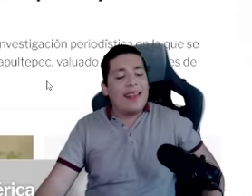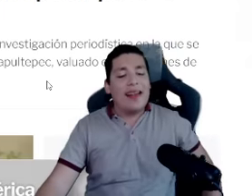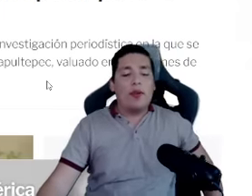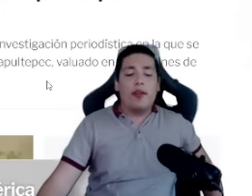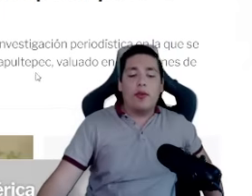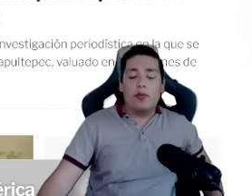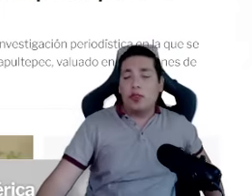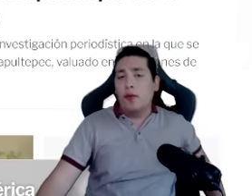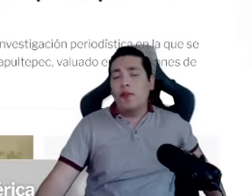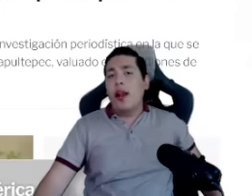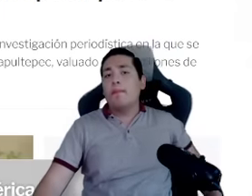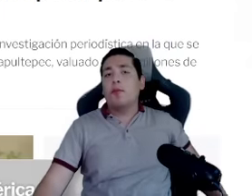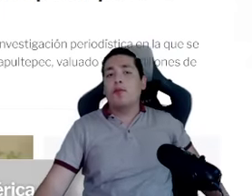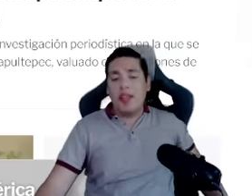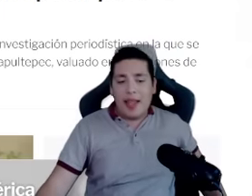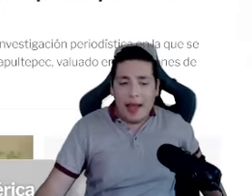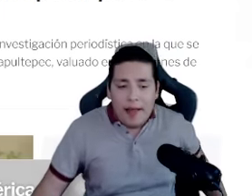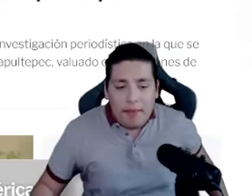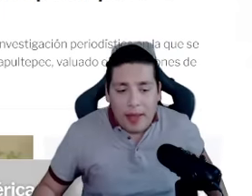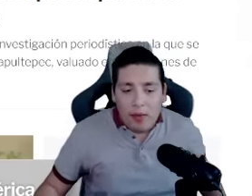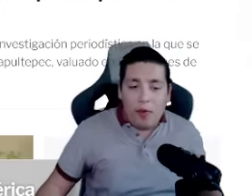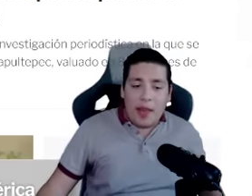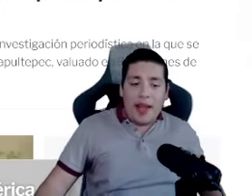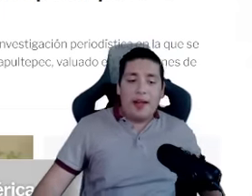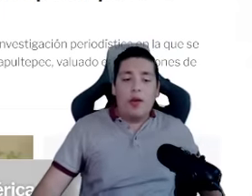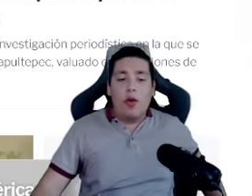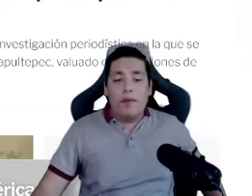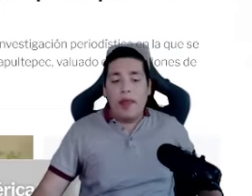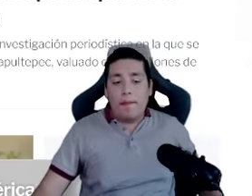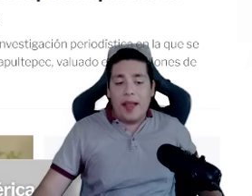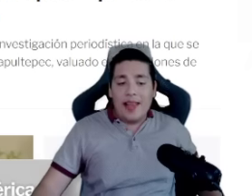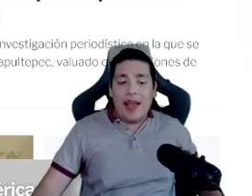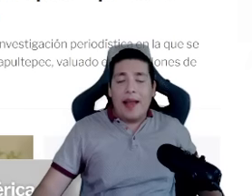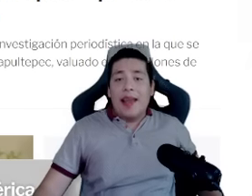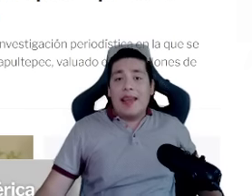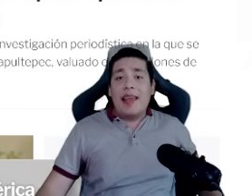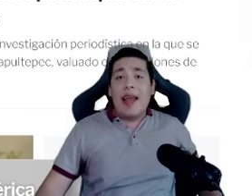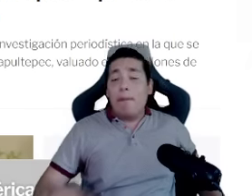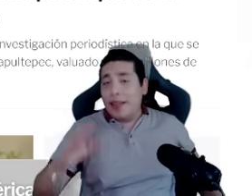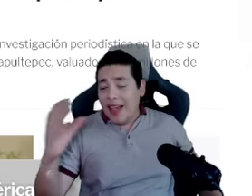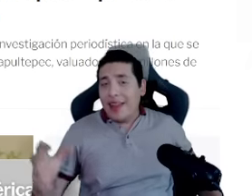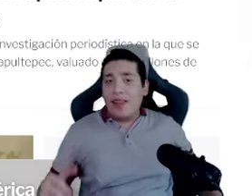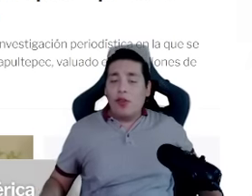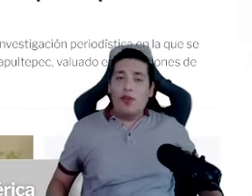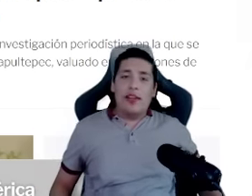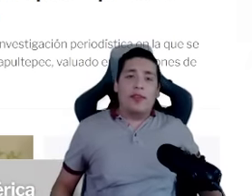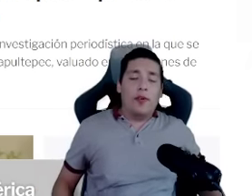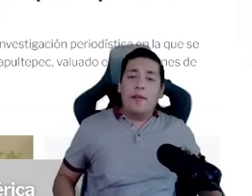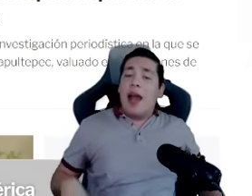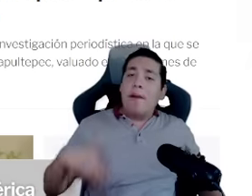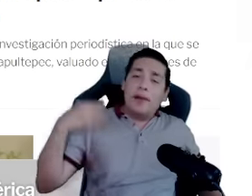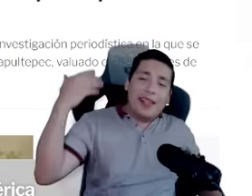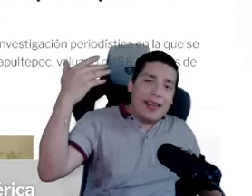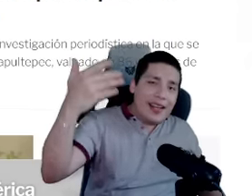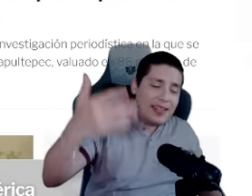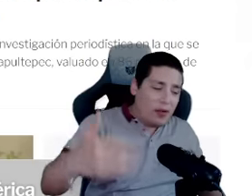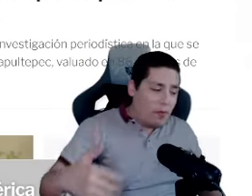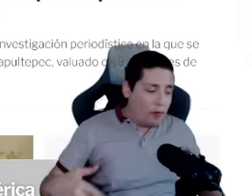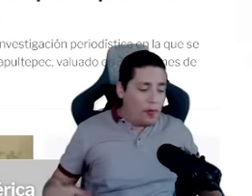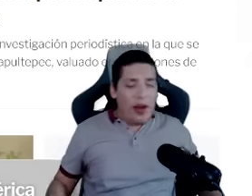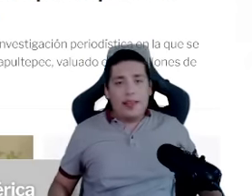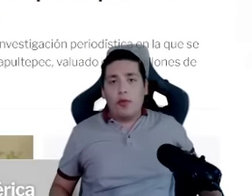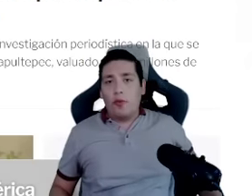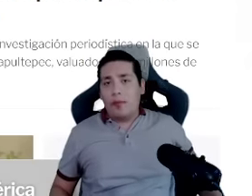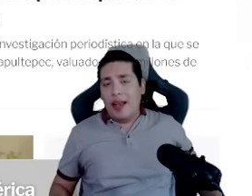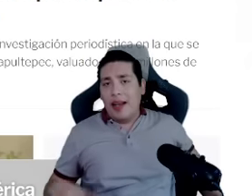este escándalo de corrupción fue la puntilla del gobierno de Peña y a pesar de todo esto a pesar de que